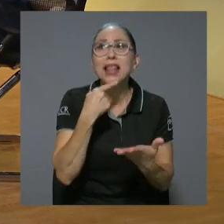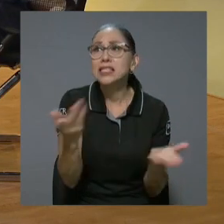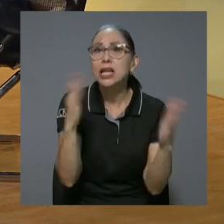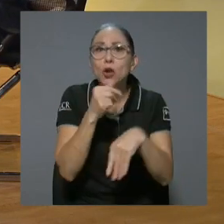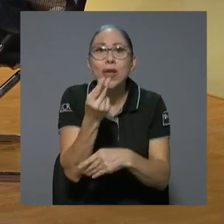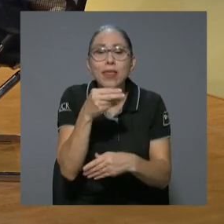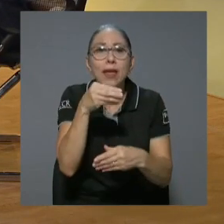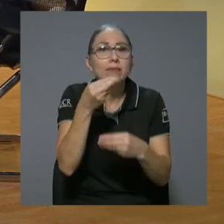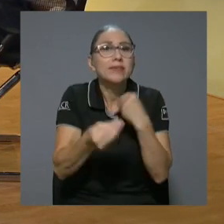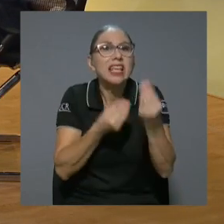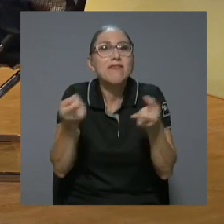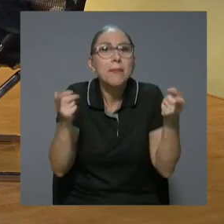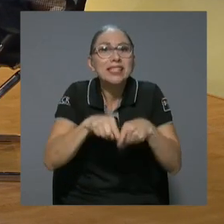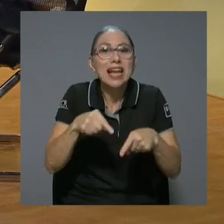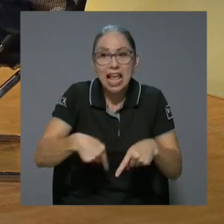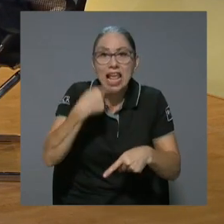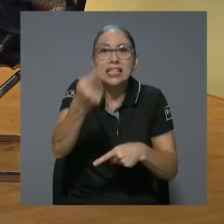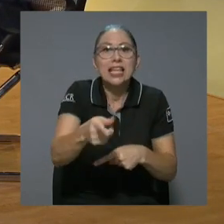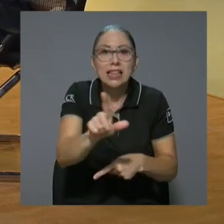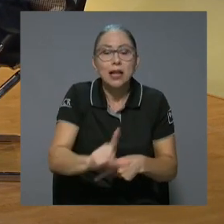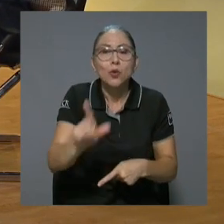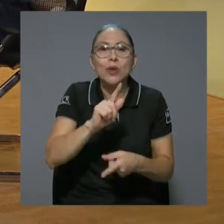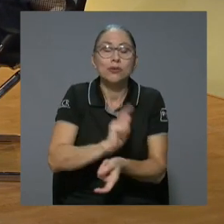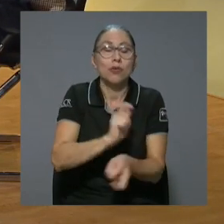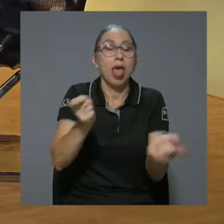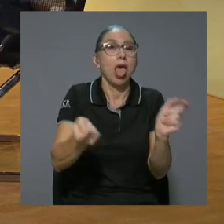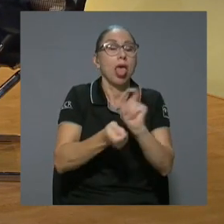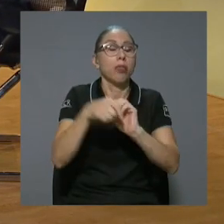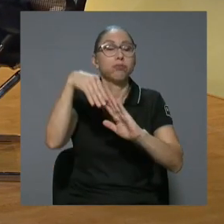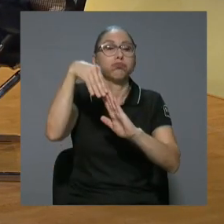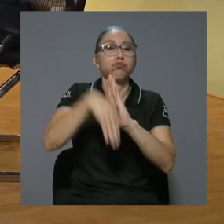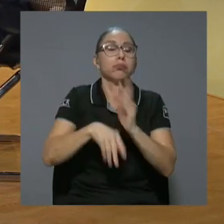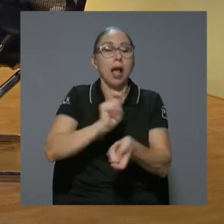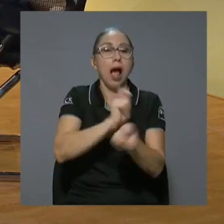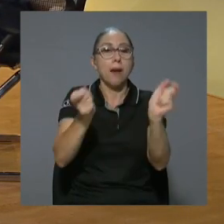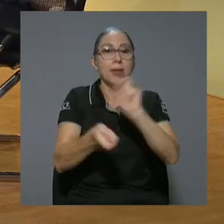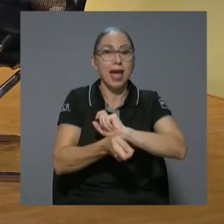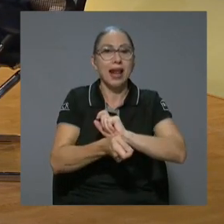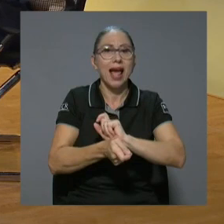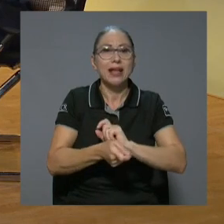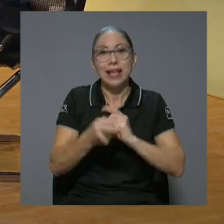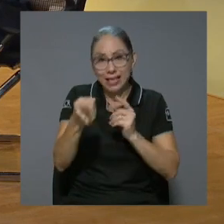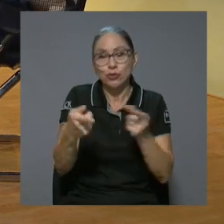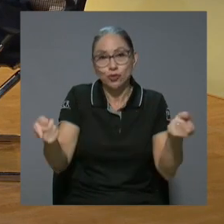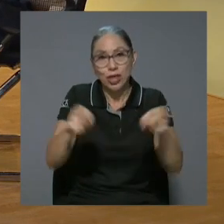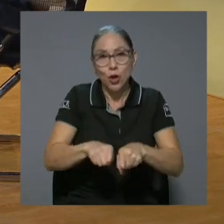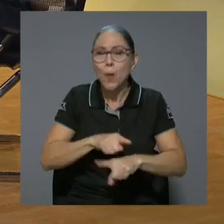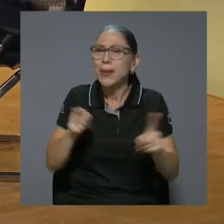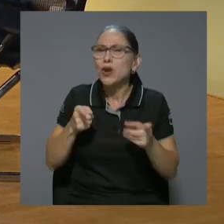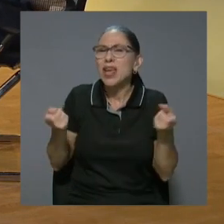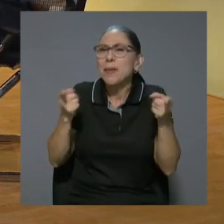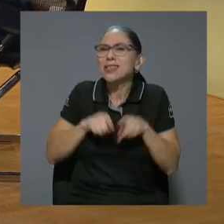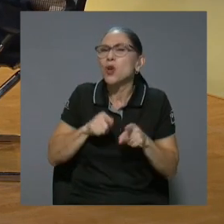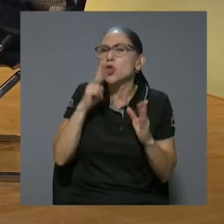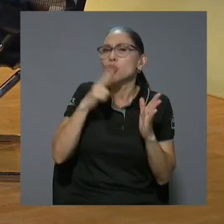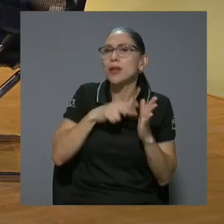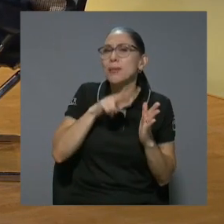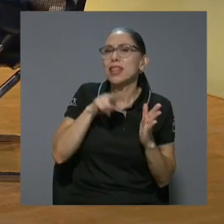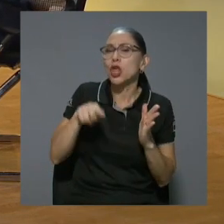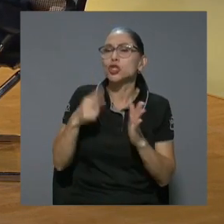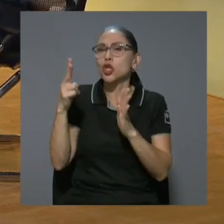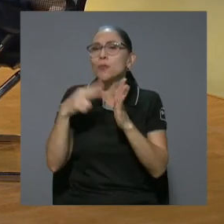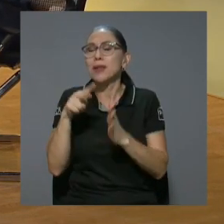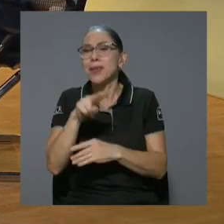siguiente una debacle cambiaria, y fue lo que sucedió. Pero ¿qué pasó en el 2022 y qué pasó en el 2023? Bueno, esas cosas